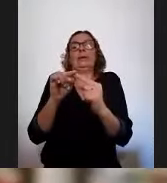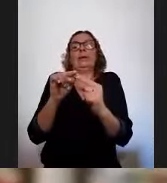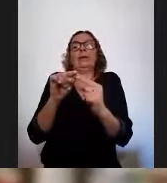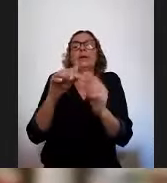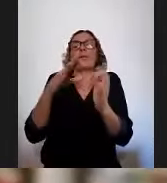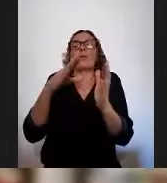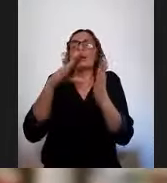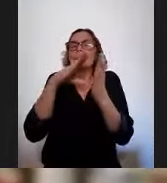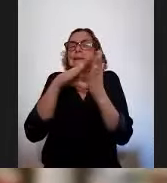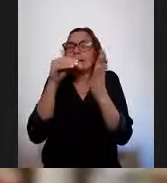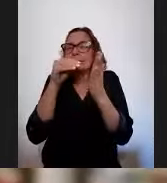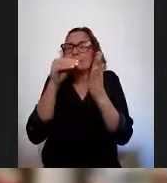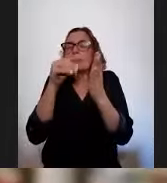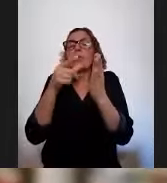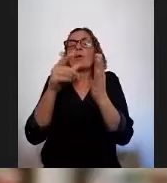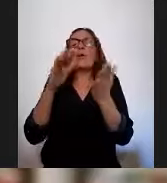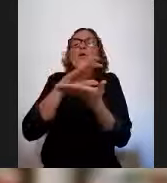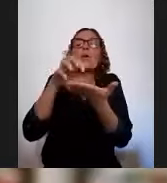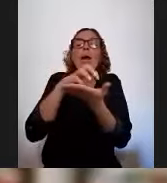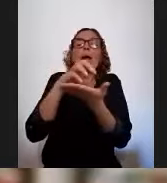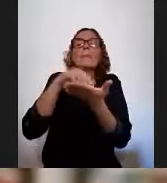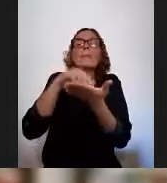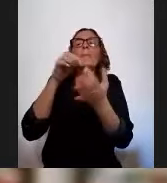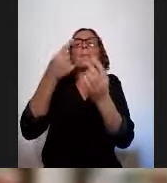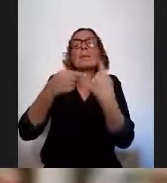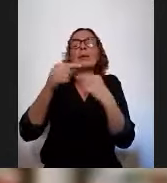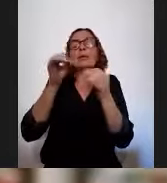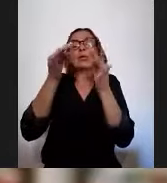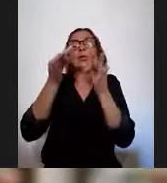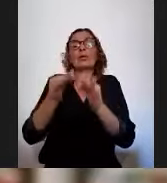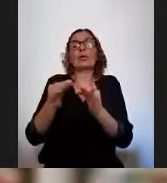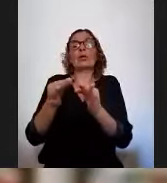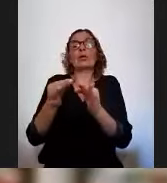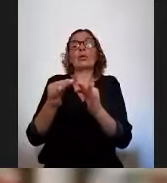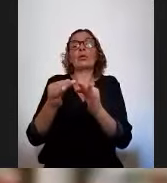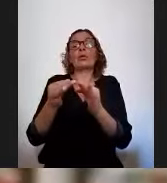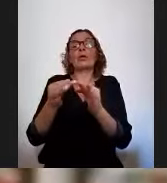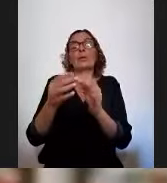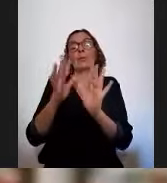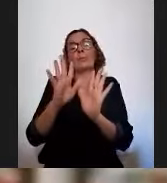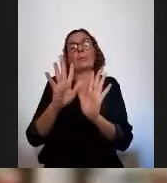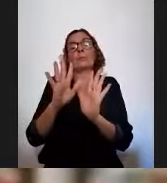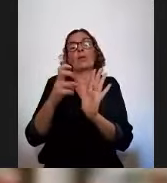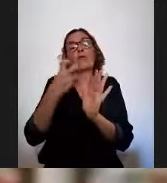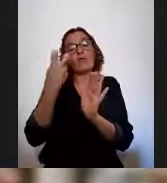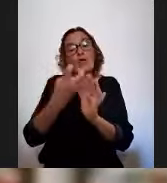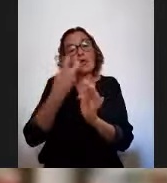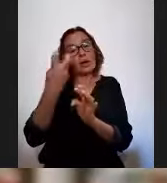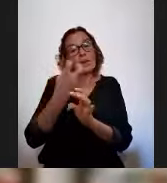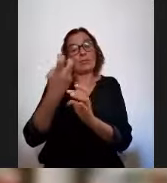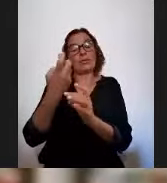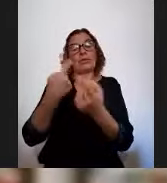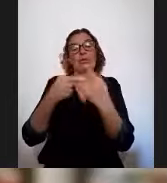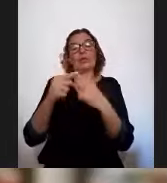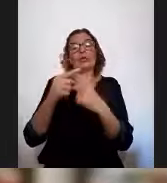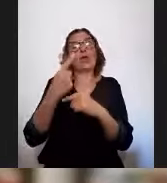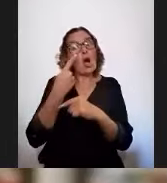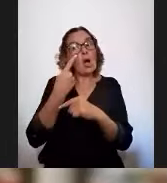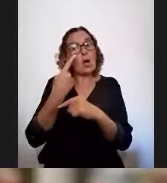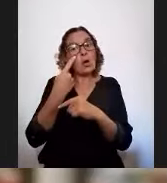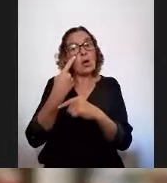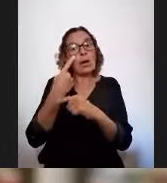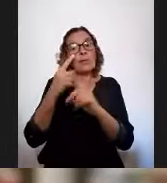por el mismo lugar, pero seguramente hay sustitutos. Entonces, busquémoslos, conozcámoslos